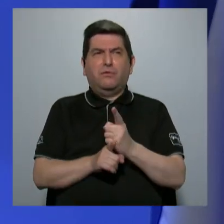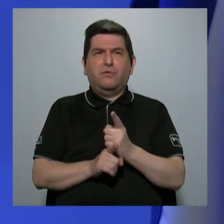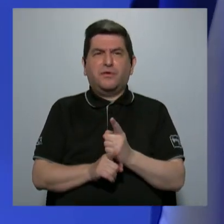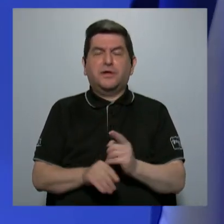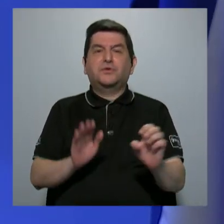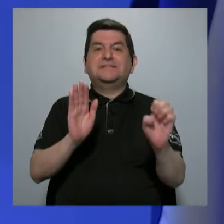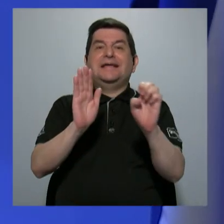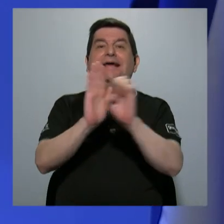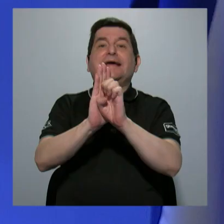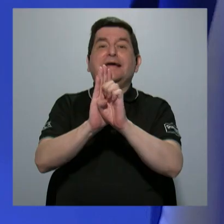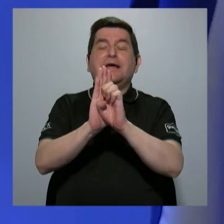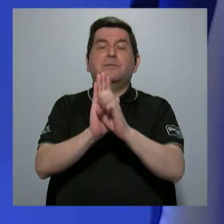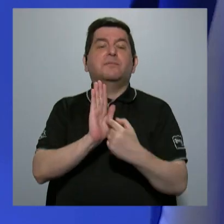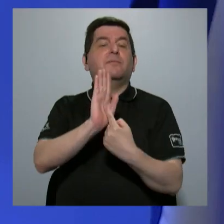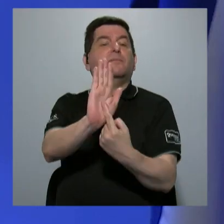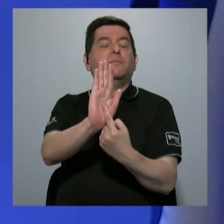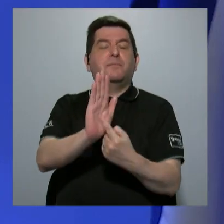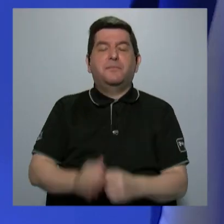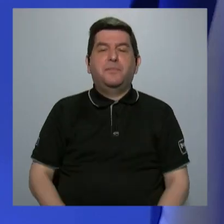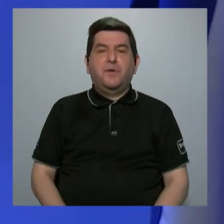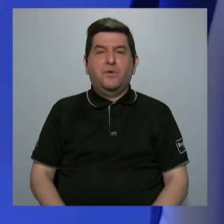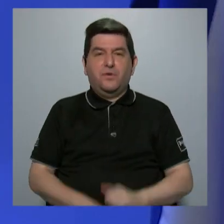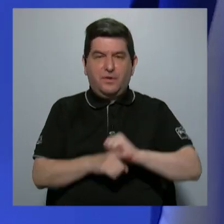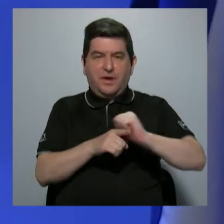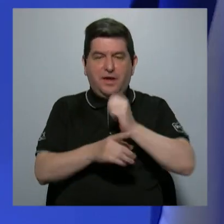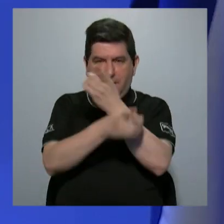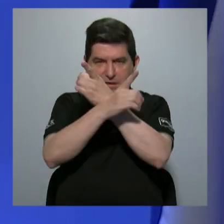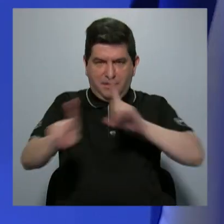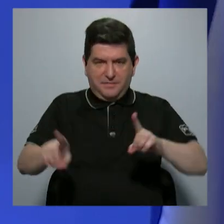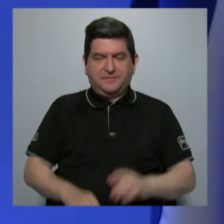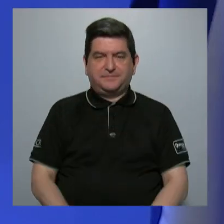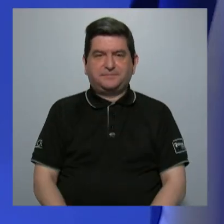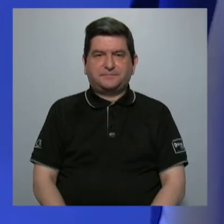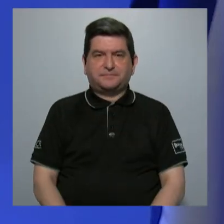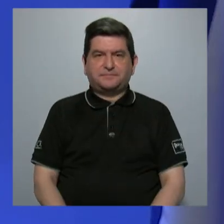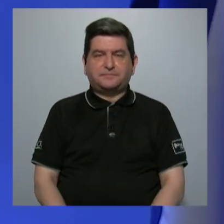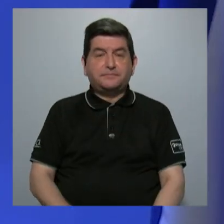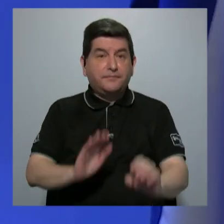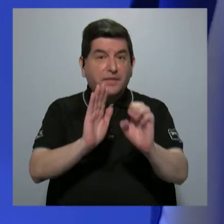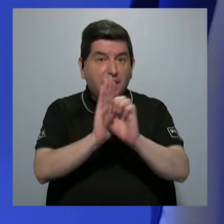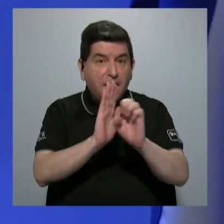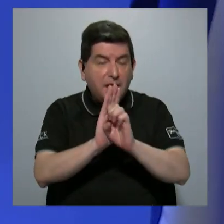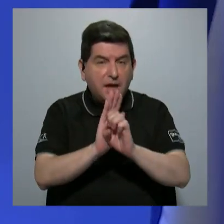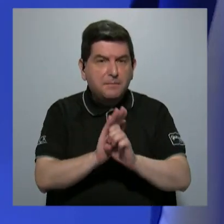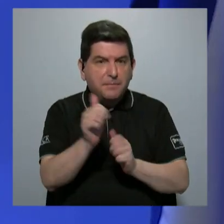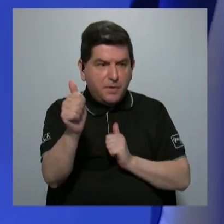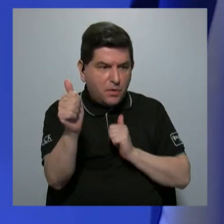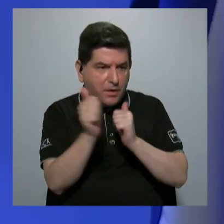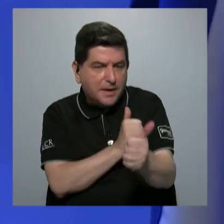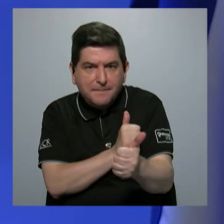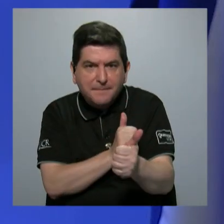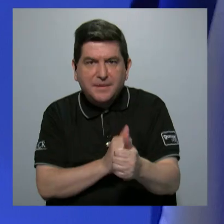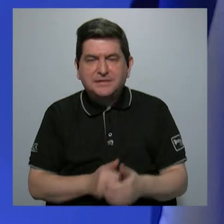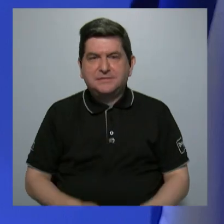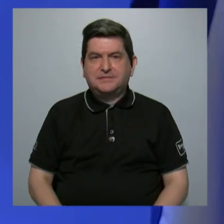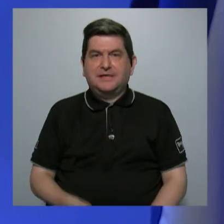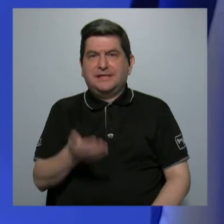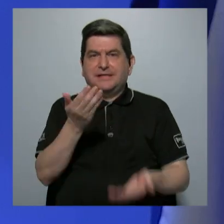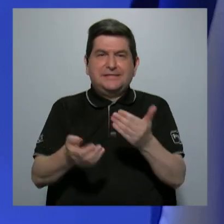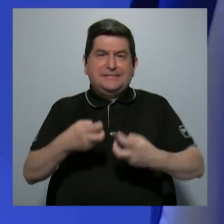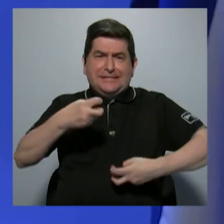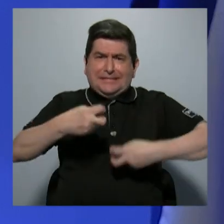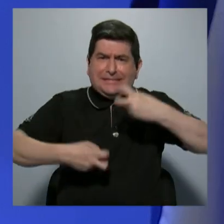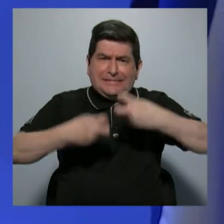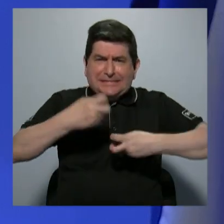un ejemplo en el ejercicio de la democracia y un ejemplo en superar de alguna manera la